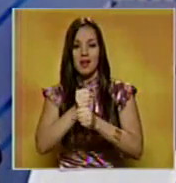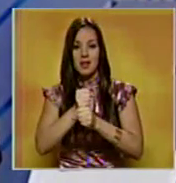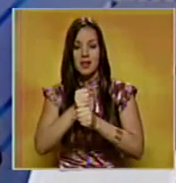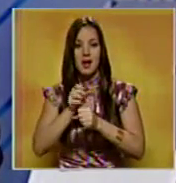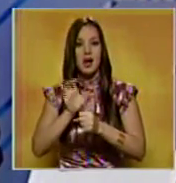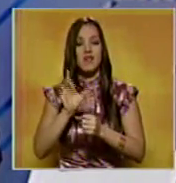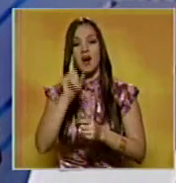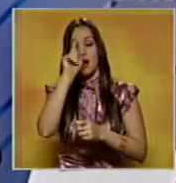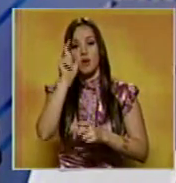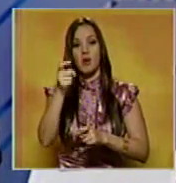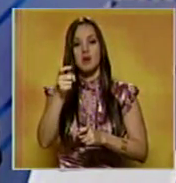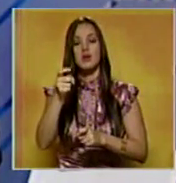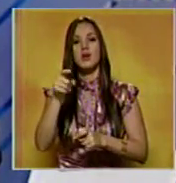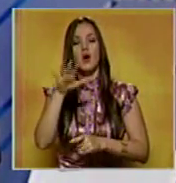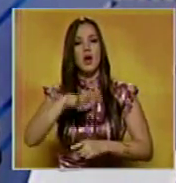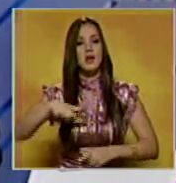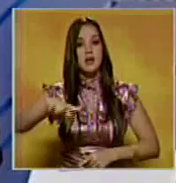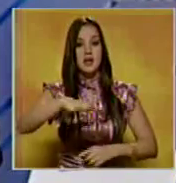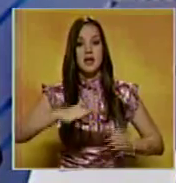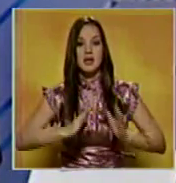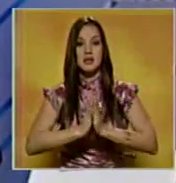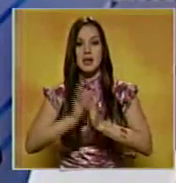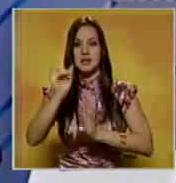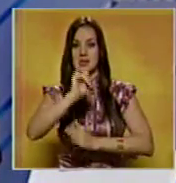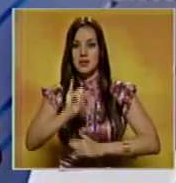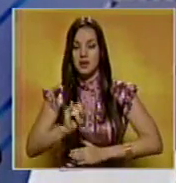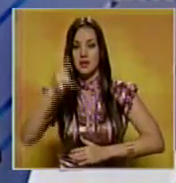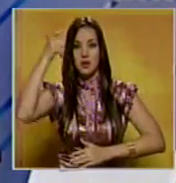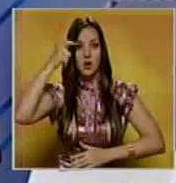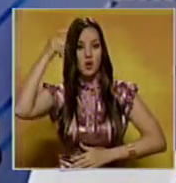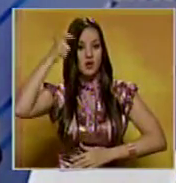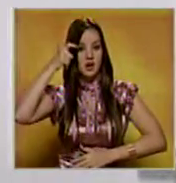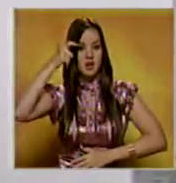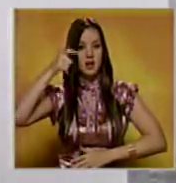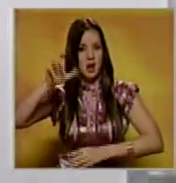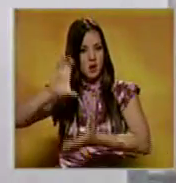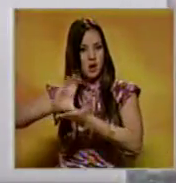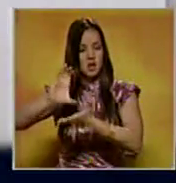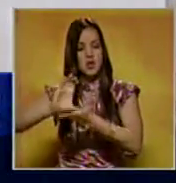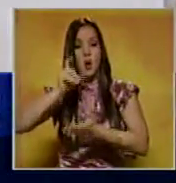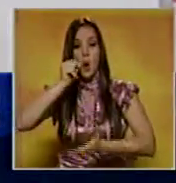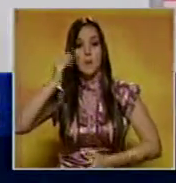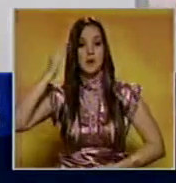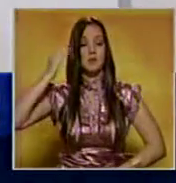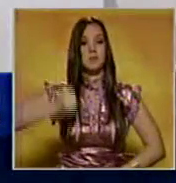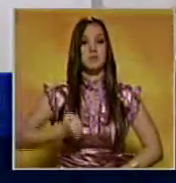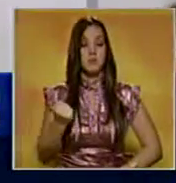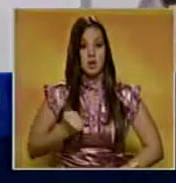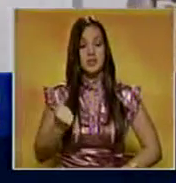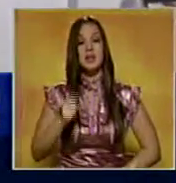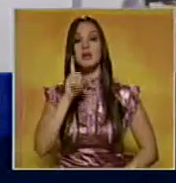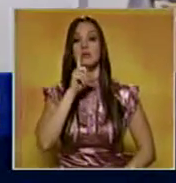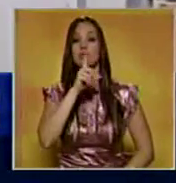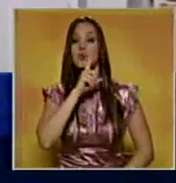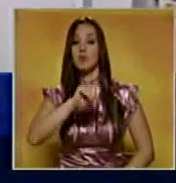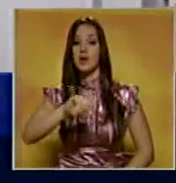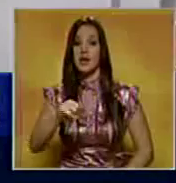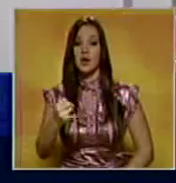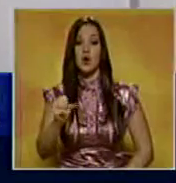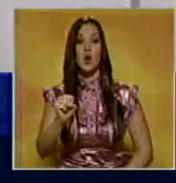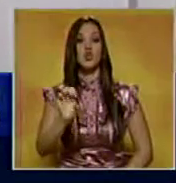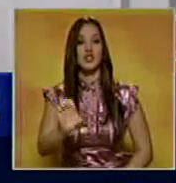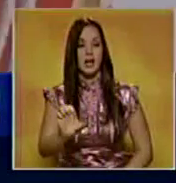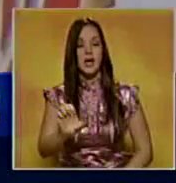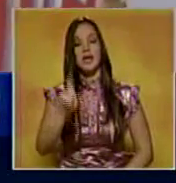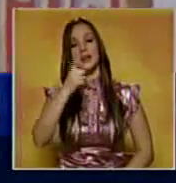ocurrido en la población de san sebastián de los reyes al sur del estado central el oficial fue identificado como josé gregorio hernández de 24